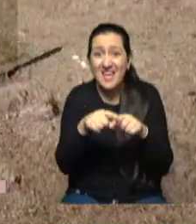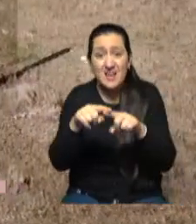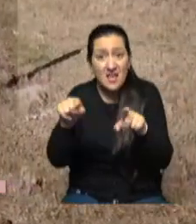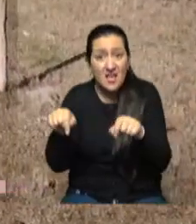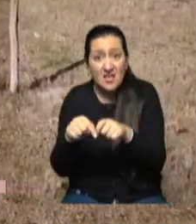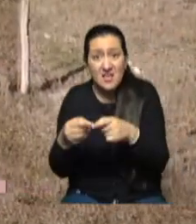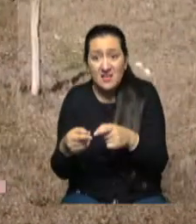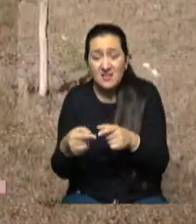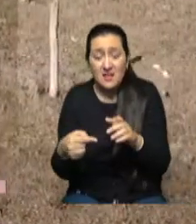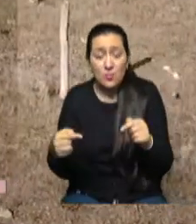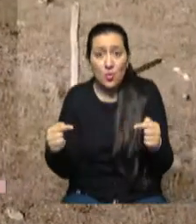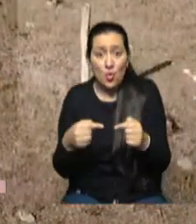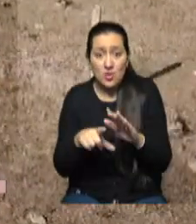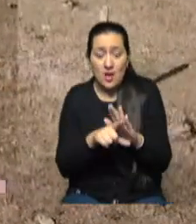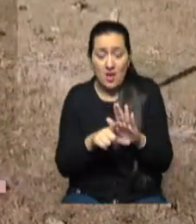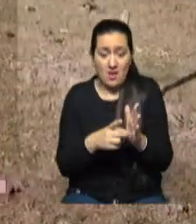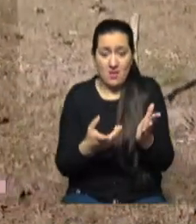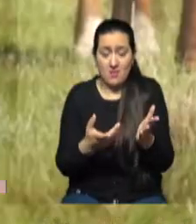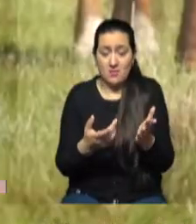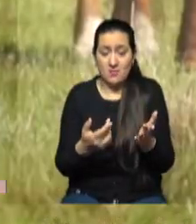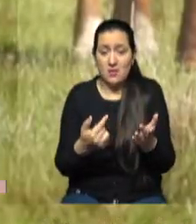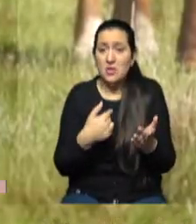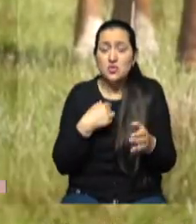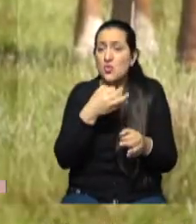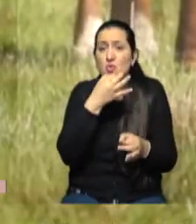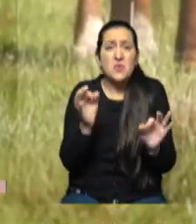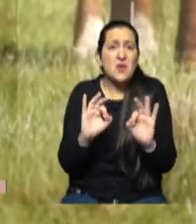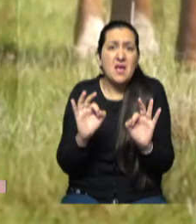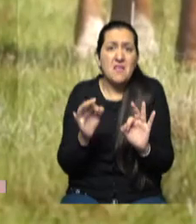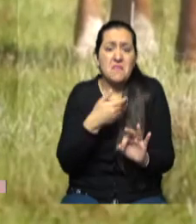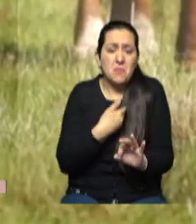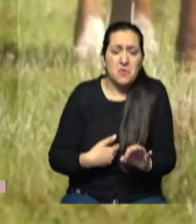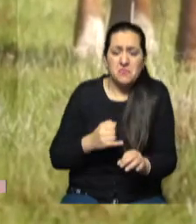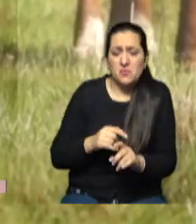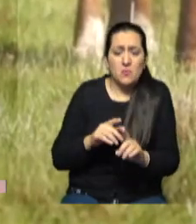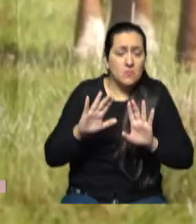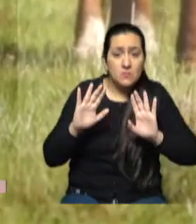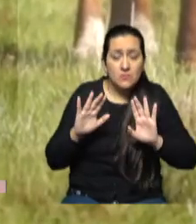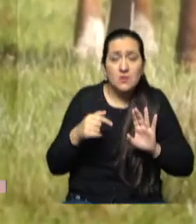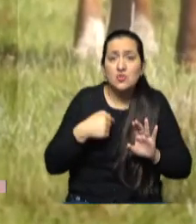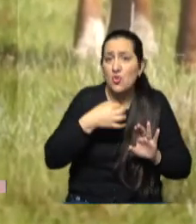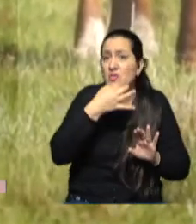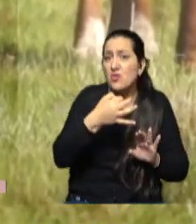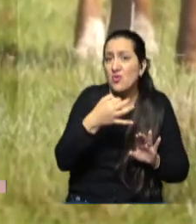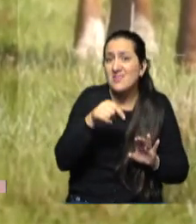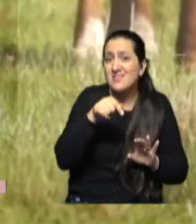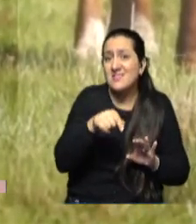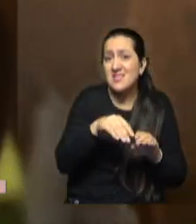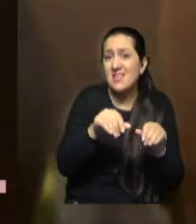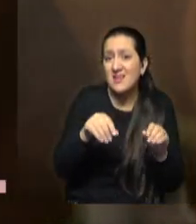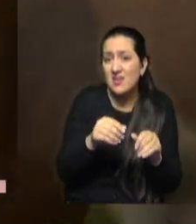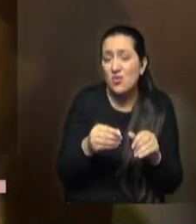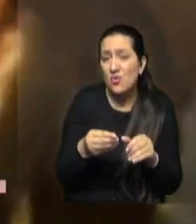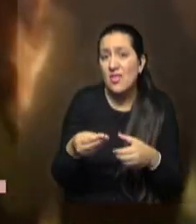no estoy nadie está cuestionando la propiedad lo que se está cuestionando es si está afectado o no y eso Tiene